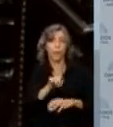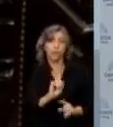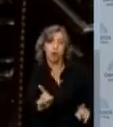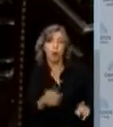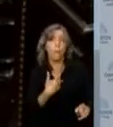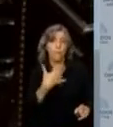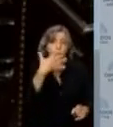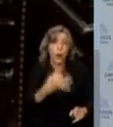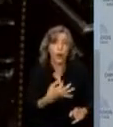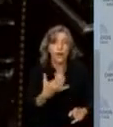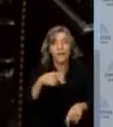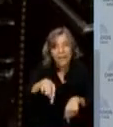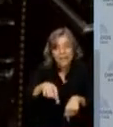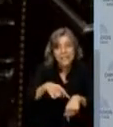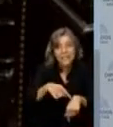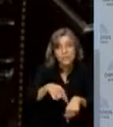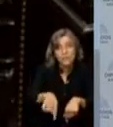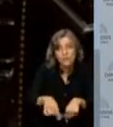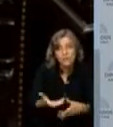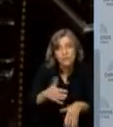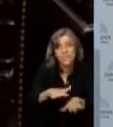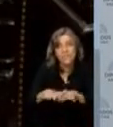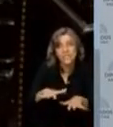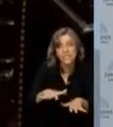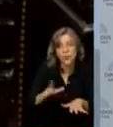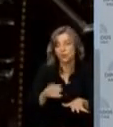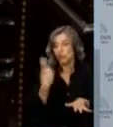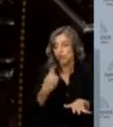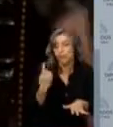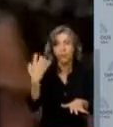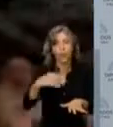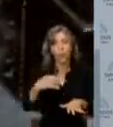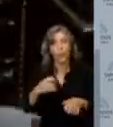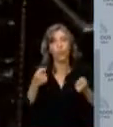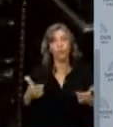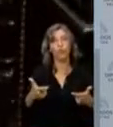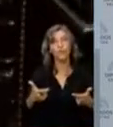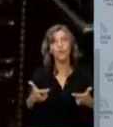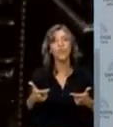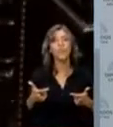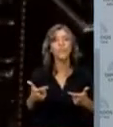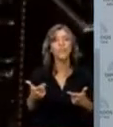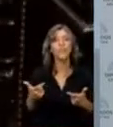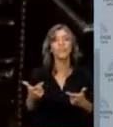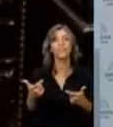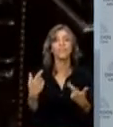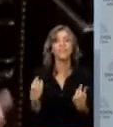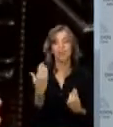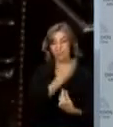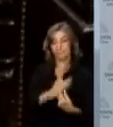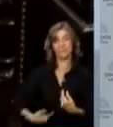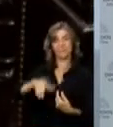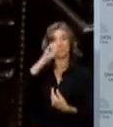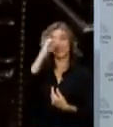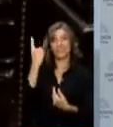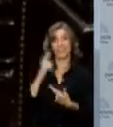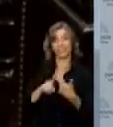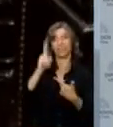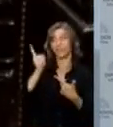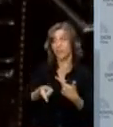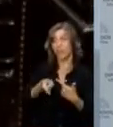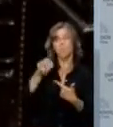la quinta Guardia por mes porque deben pagar el impuesto a las ganancias y aquí hay un principio de acuerdo entre diputados